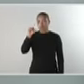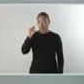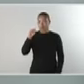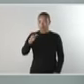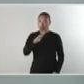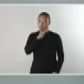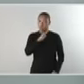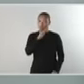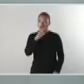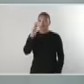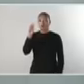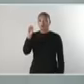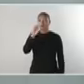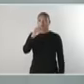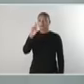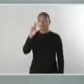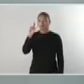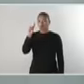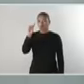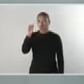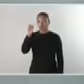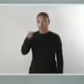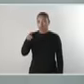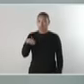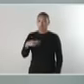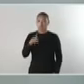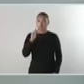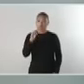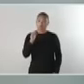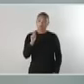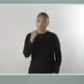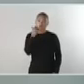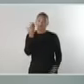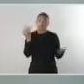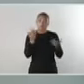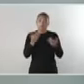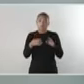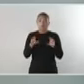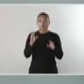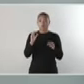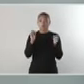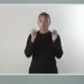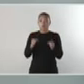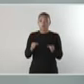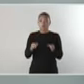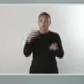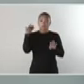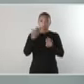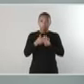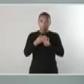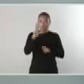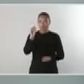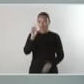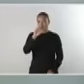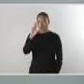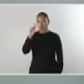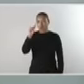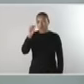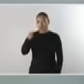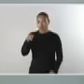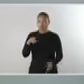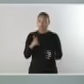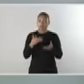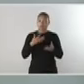vamos a crear la fiscalía anticorrupción y esta Va a ser propuesta por la sociedad civil esta tendrá